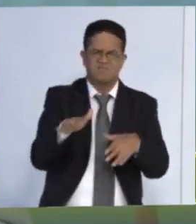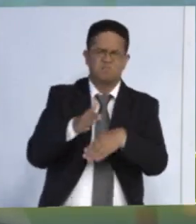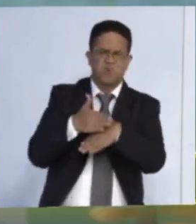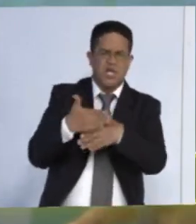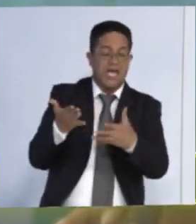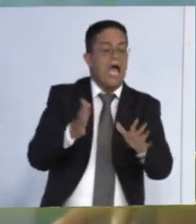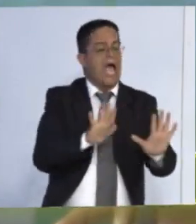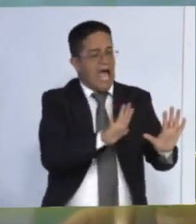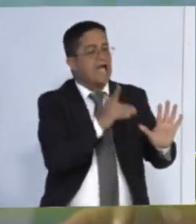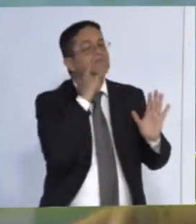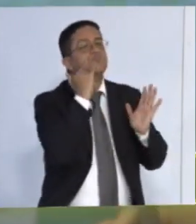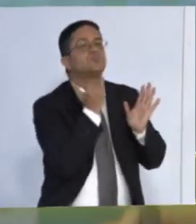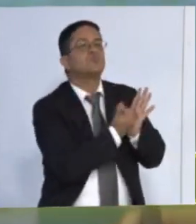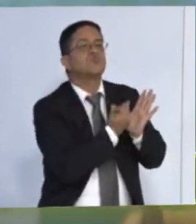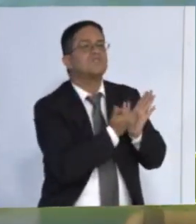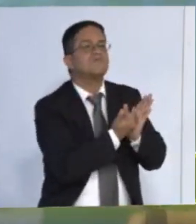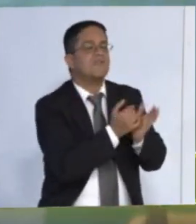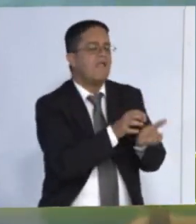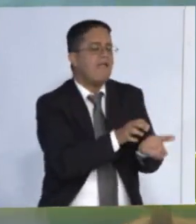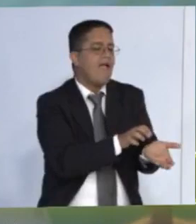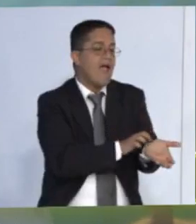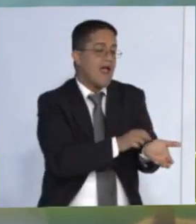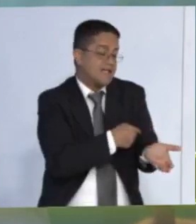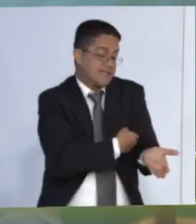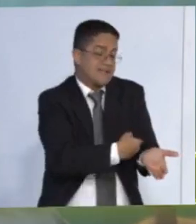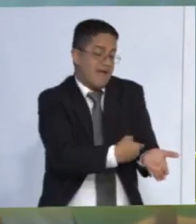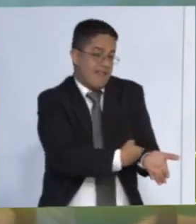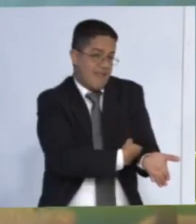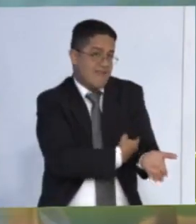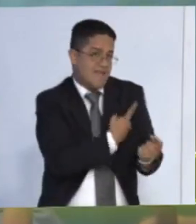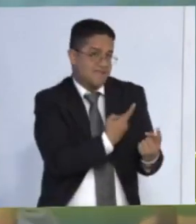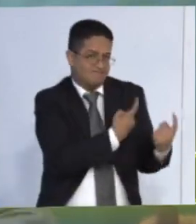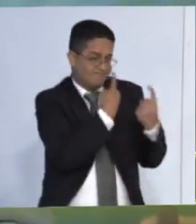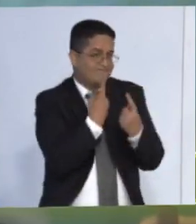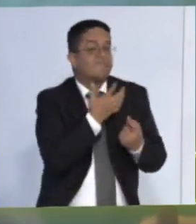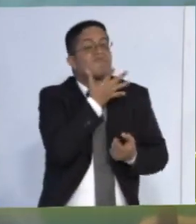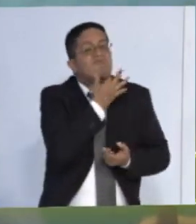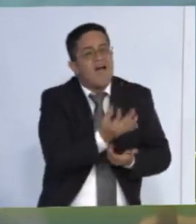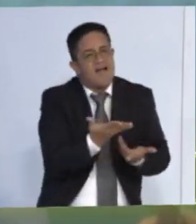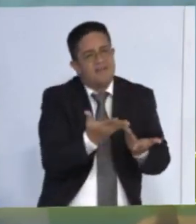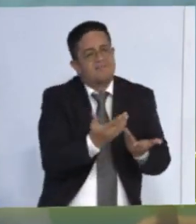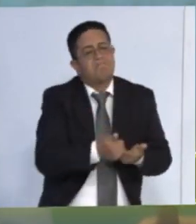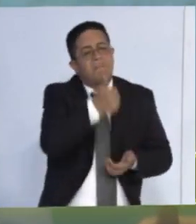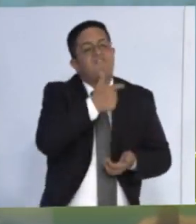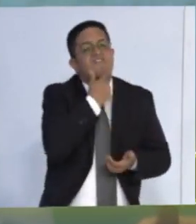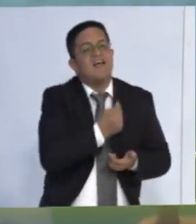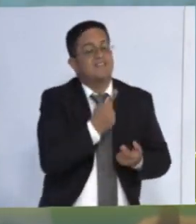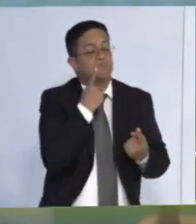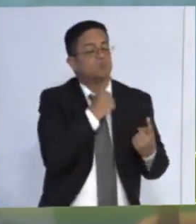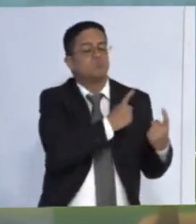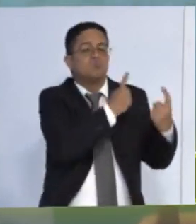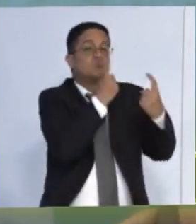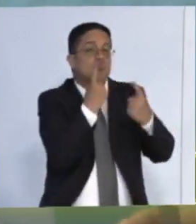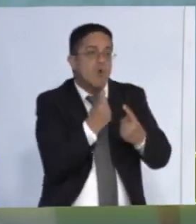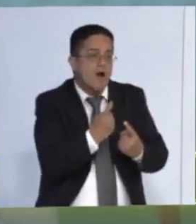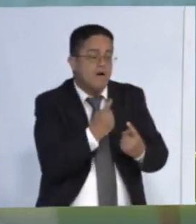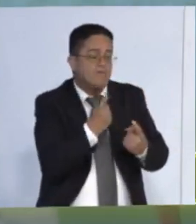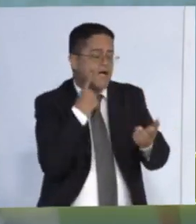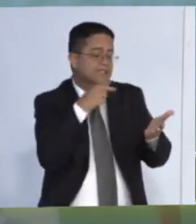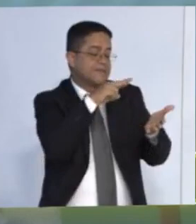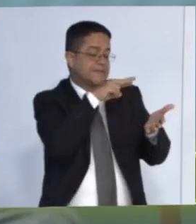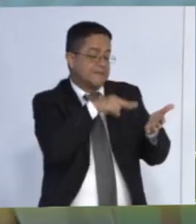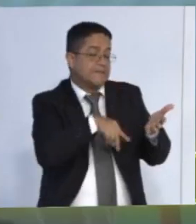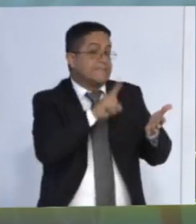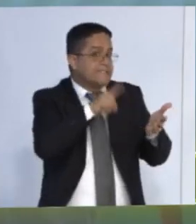que ver, porque las pruebas de alergia que se hacen en sangre, que son las más frecuentes porque son las más fáciles de hacer, esas pruebas hay que interpretarlas correctamente.